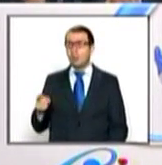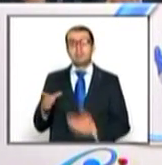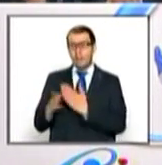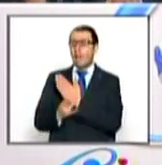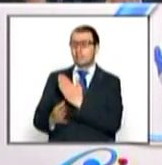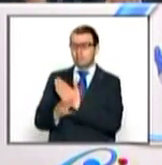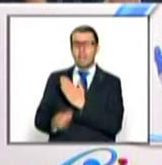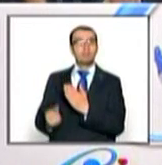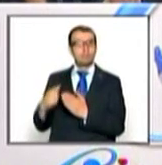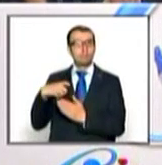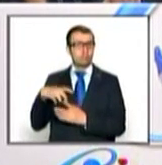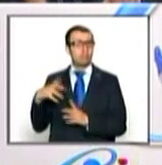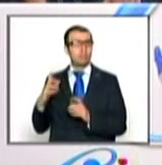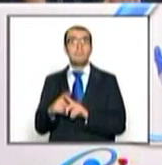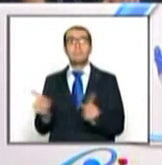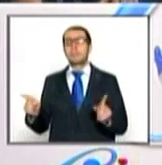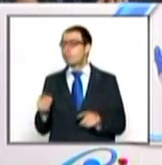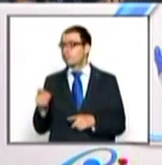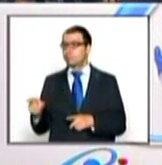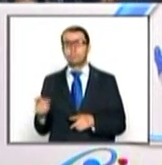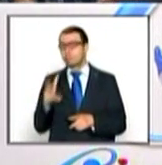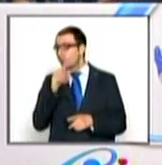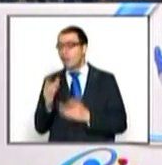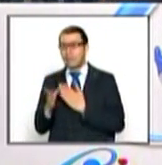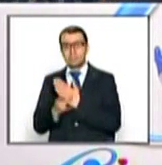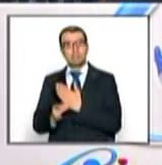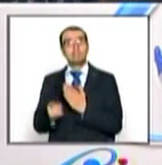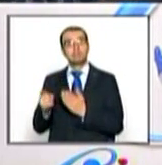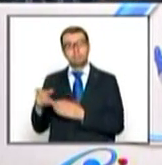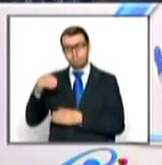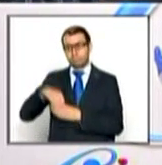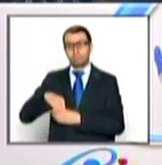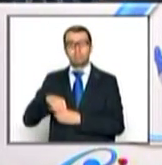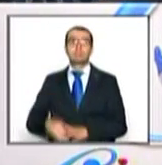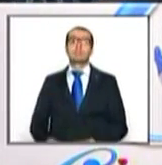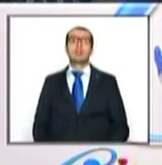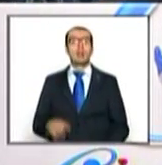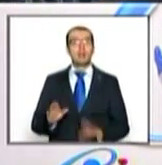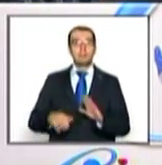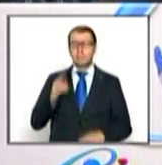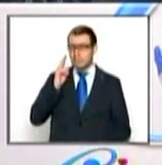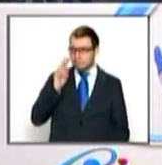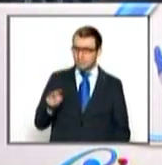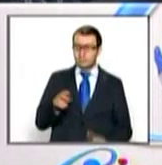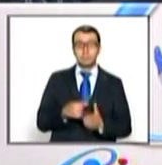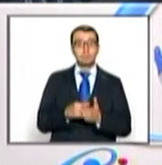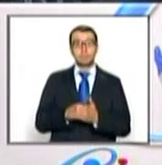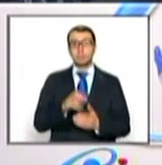siquiera es omega 3, es 6. No, no son omega 3. Generalmente lo que se ha visto, doctor, y el INVIMA